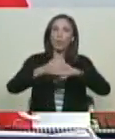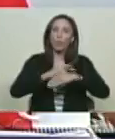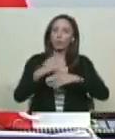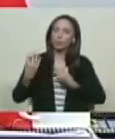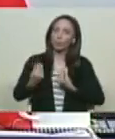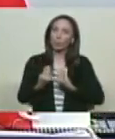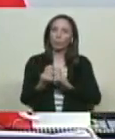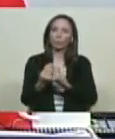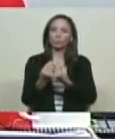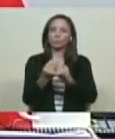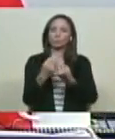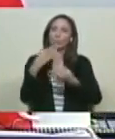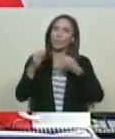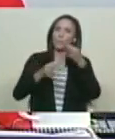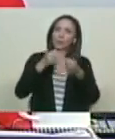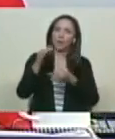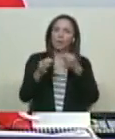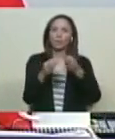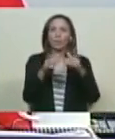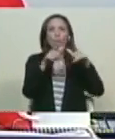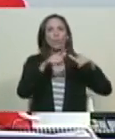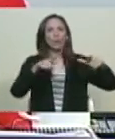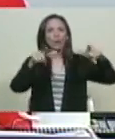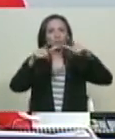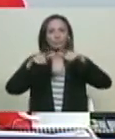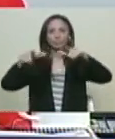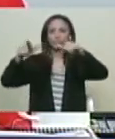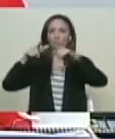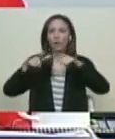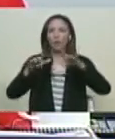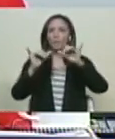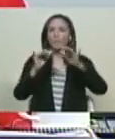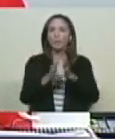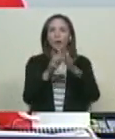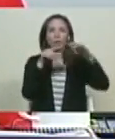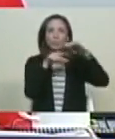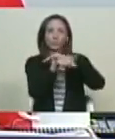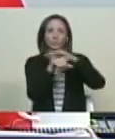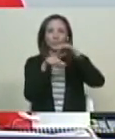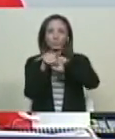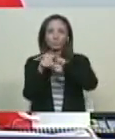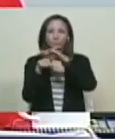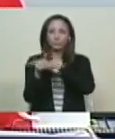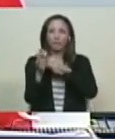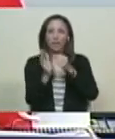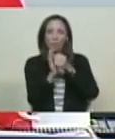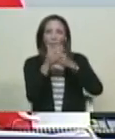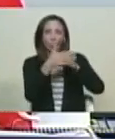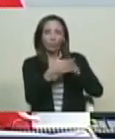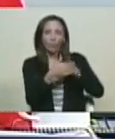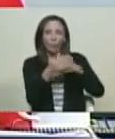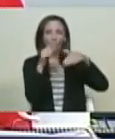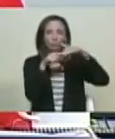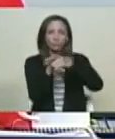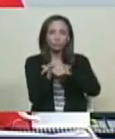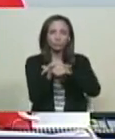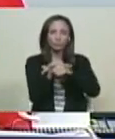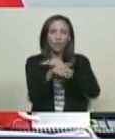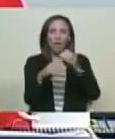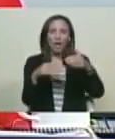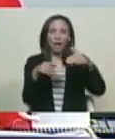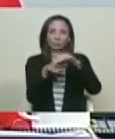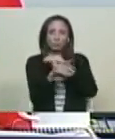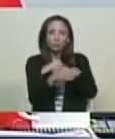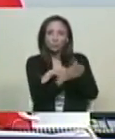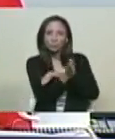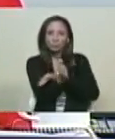conmigo, yo le estaba explicando a Cilia en los patios cómo nosotros nos metíamos por aquí cerca y entrábamos por un laberinto